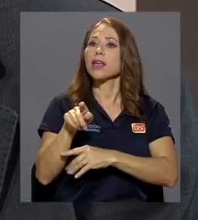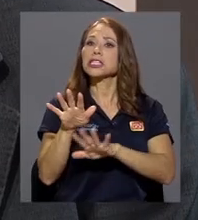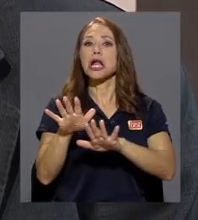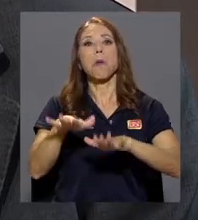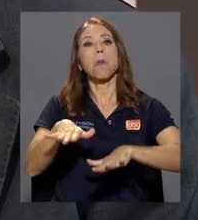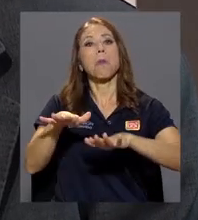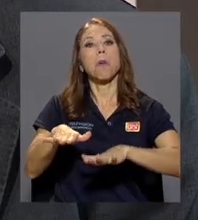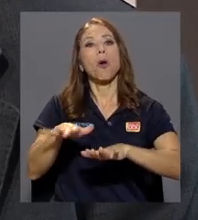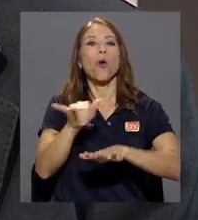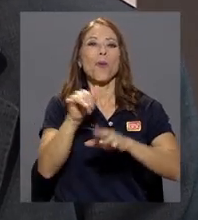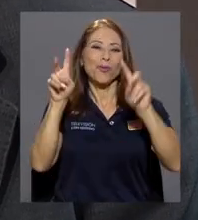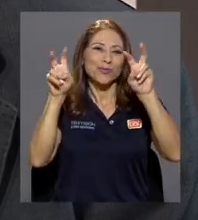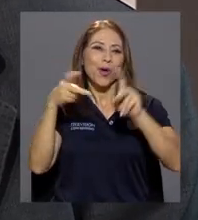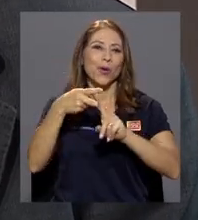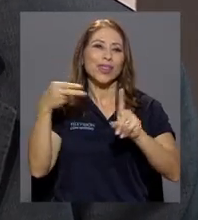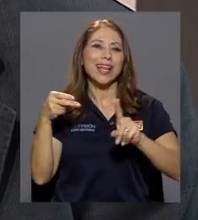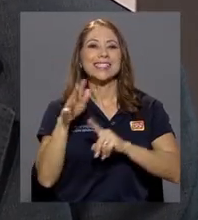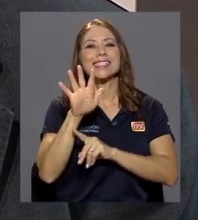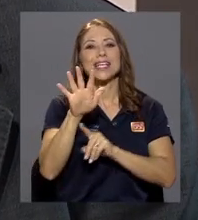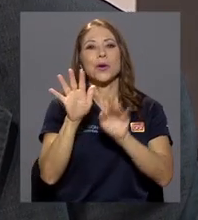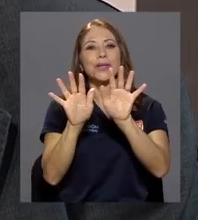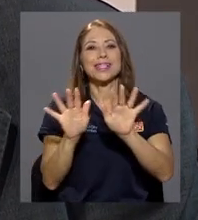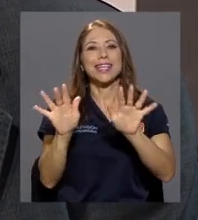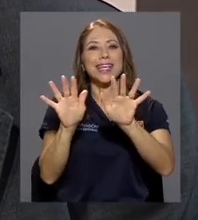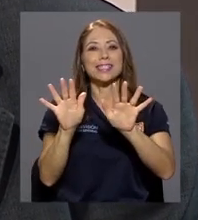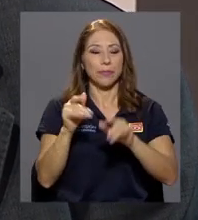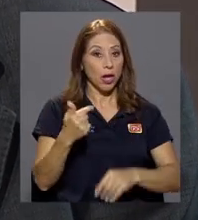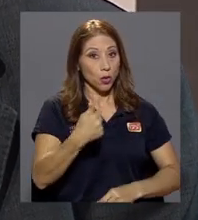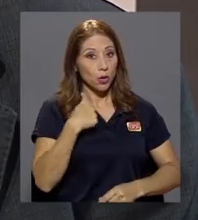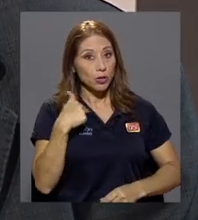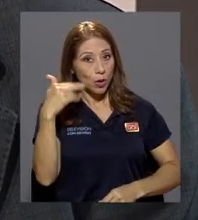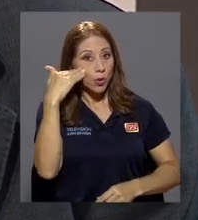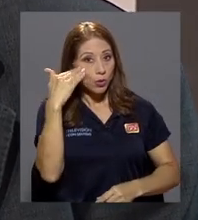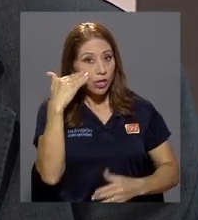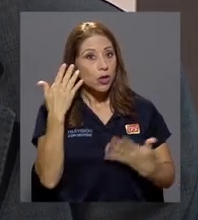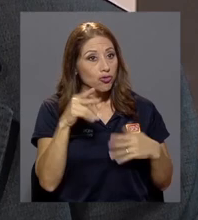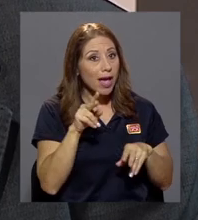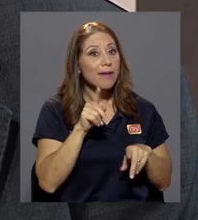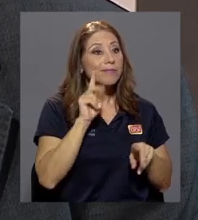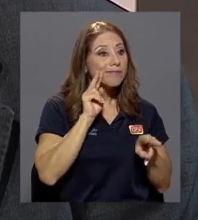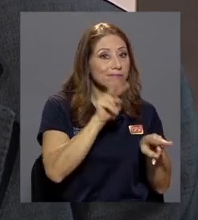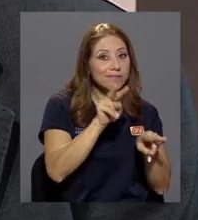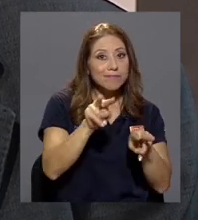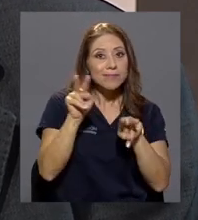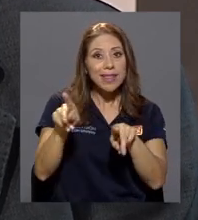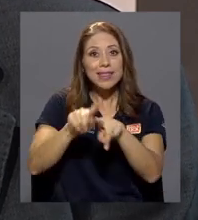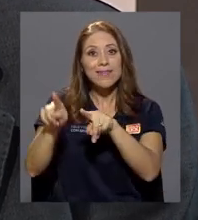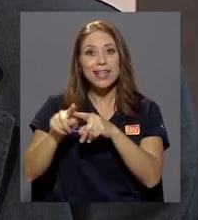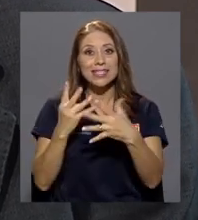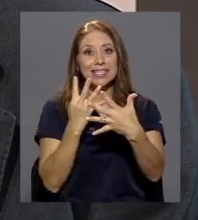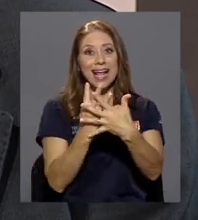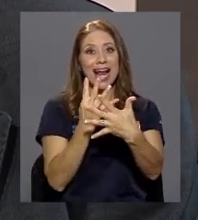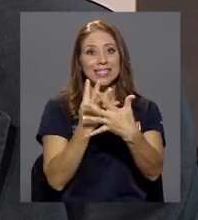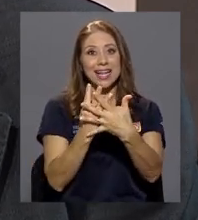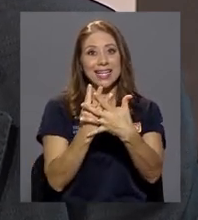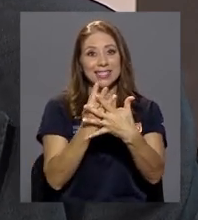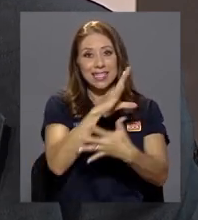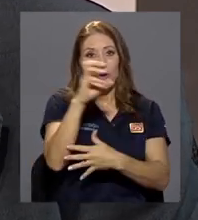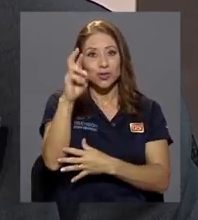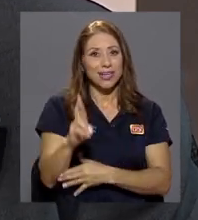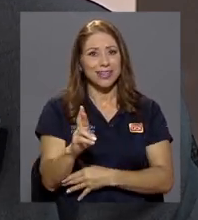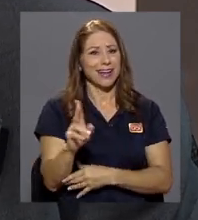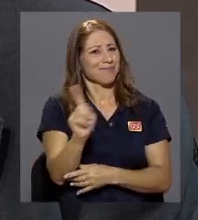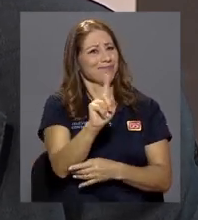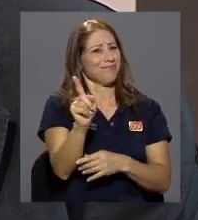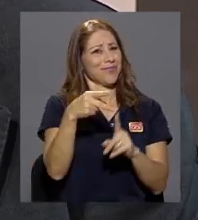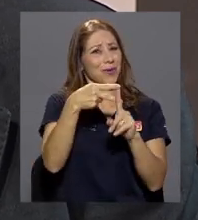sí desde luego por lo que yo he conocido del sistema penitenciario de costa rica y he visitado varias cárceles desde lo están muy lejanos de ser hoteles de